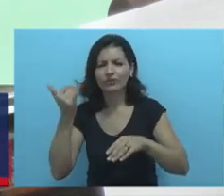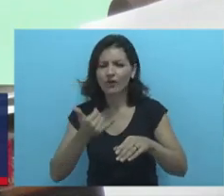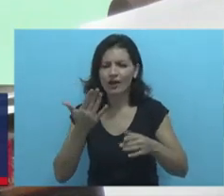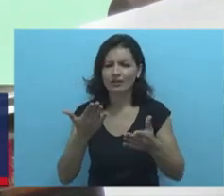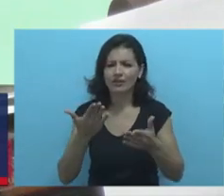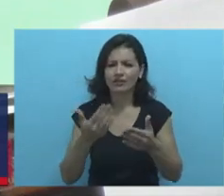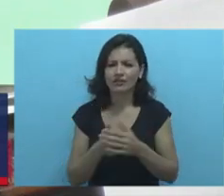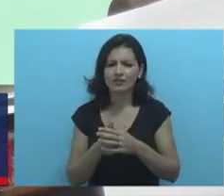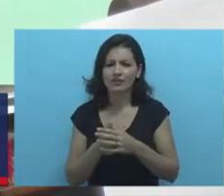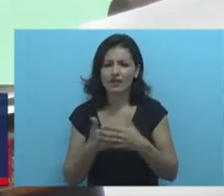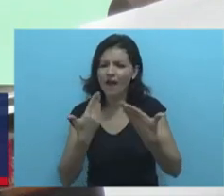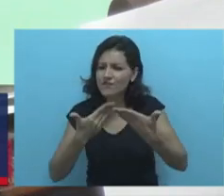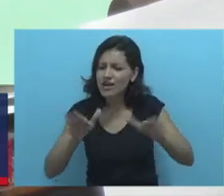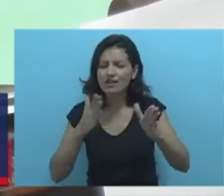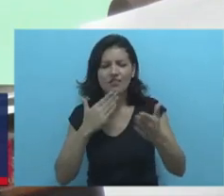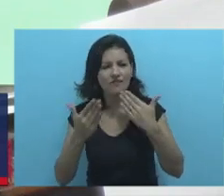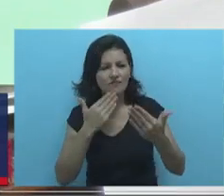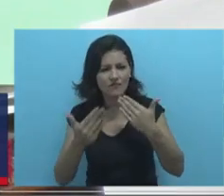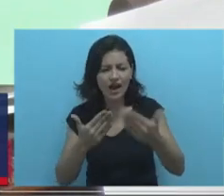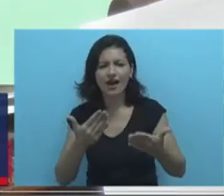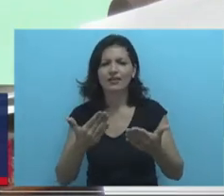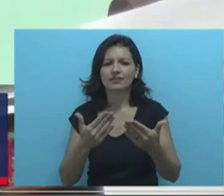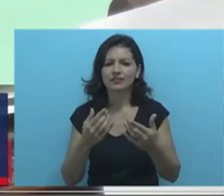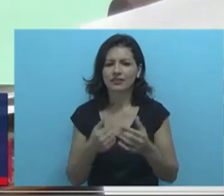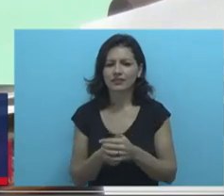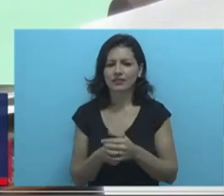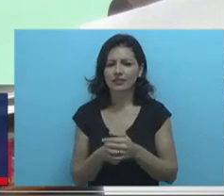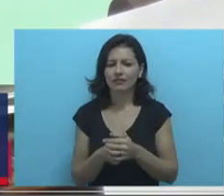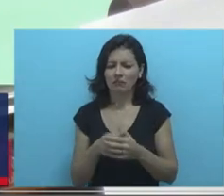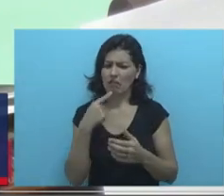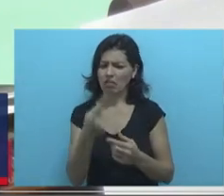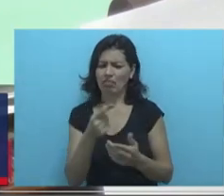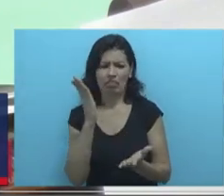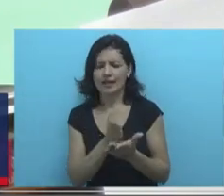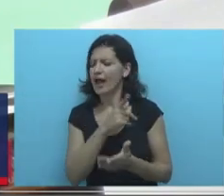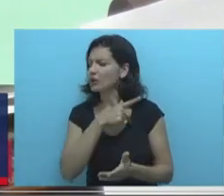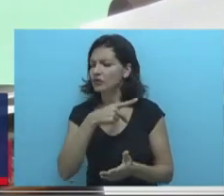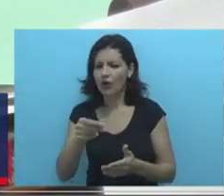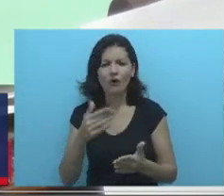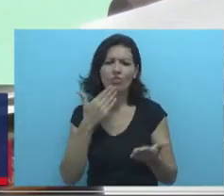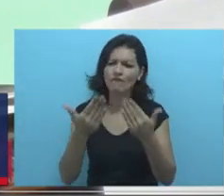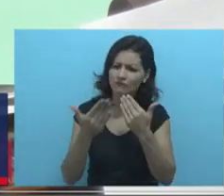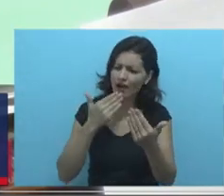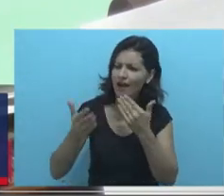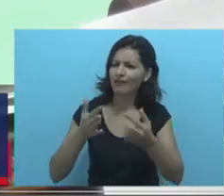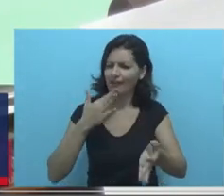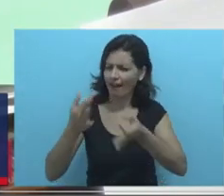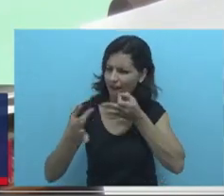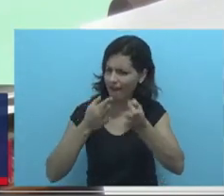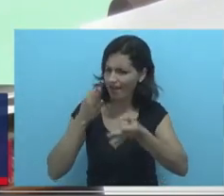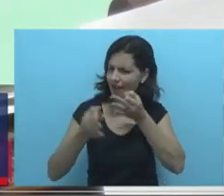de dar el debate, de convencer, de persuadir, no de ordenar, no de disciplinar, sino